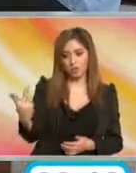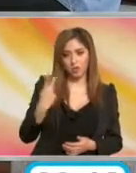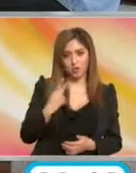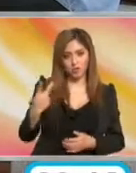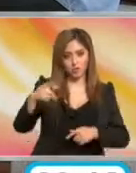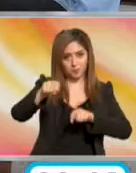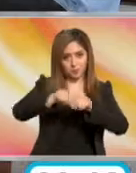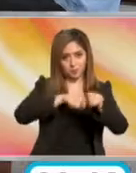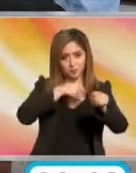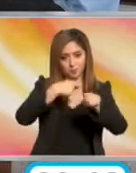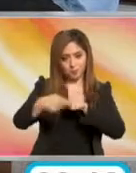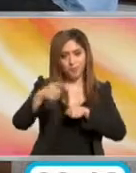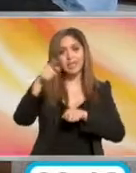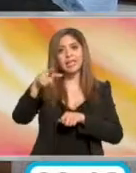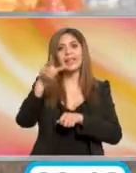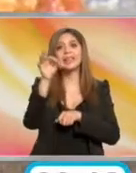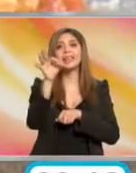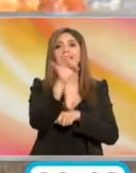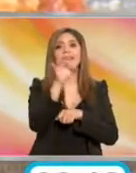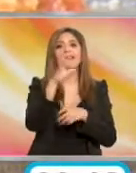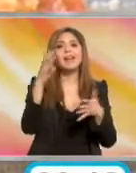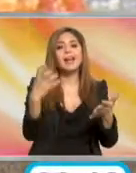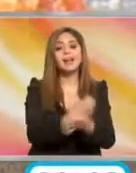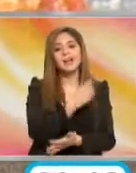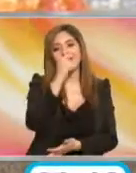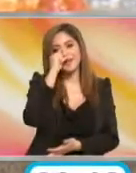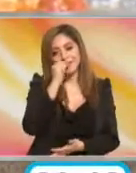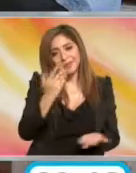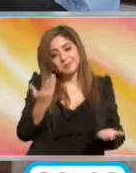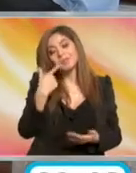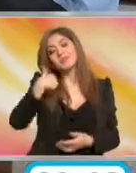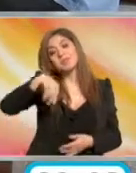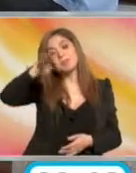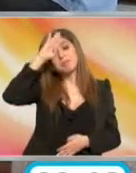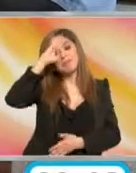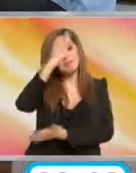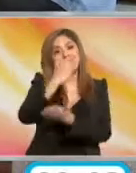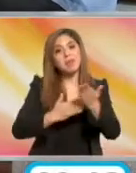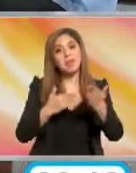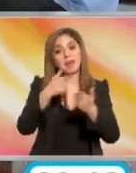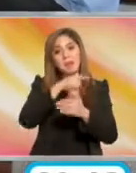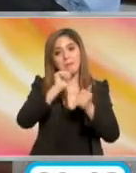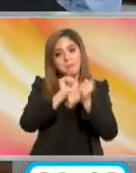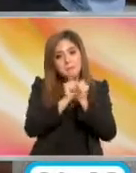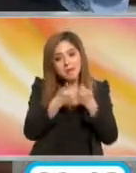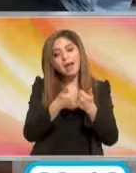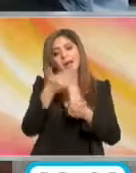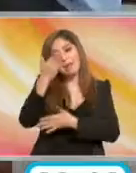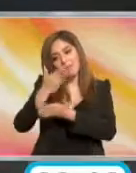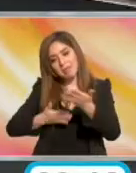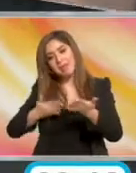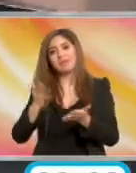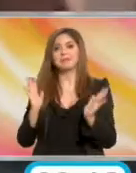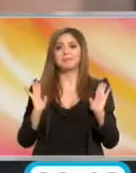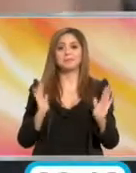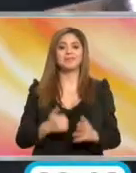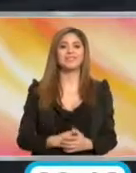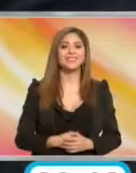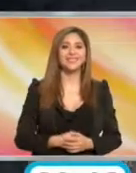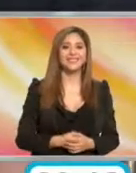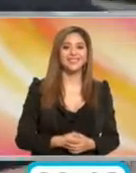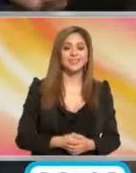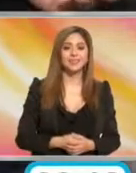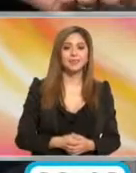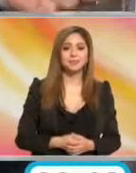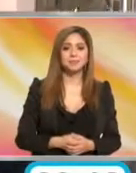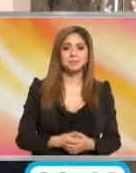por segundos esos que 2 creyeron segundos de haber ganado. confusión. Medio bolillo y medio bolillo. Pero ya que estén fríos. ¿eh? Muy bien. Sí, ahora que acabemos. La por apuesta supuesto. pagada. Sí,